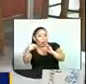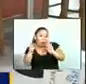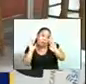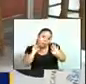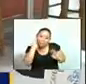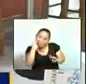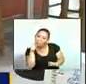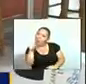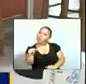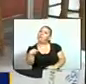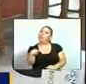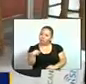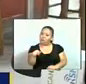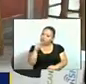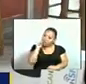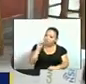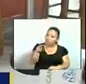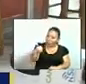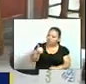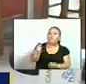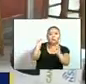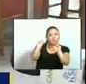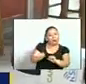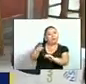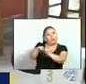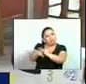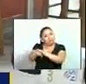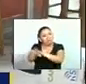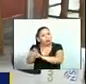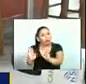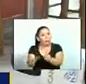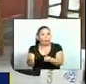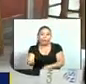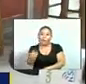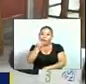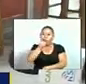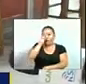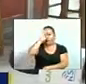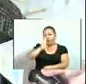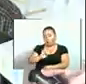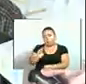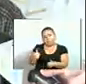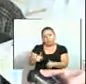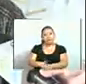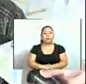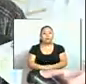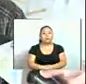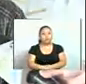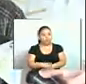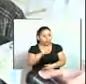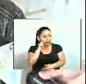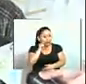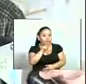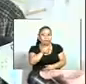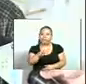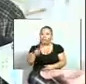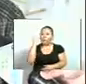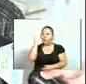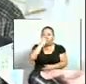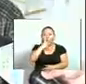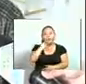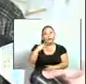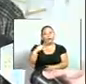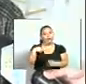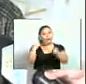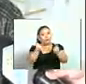pues vimos bien para poder tomar nuestros alimentos del mediodía. Qué bonito está, yo me he extrañado